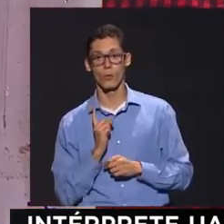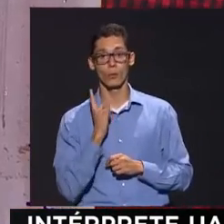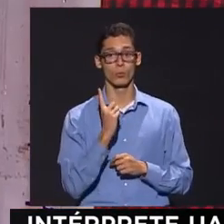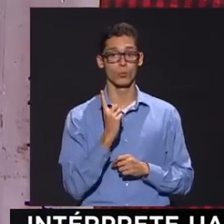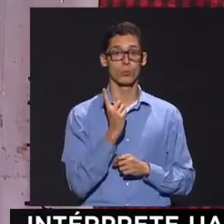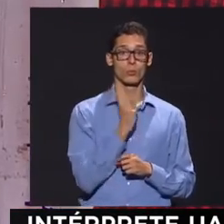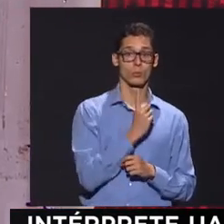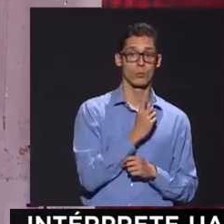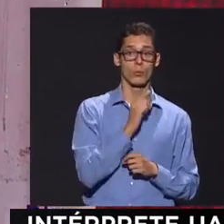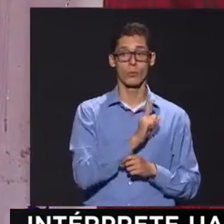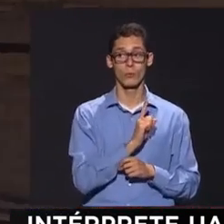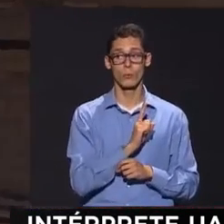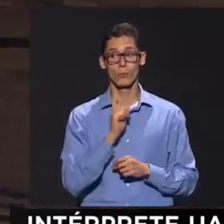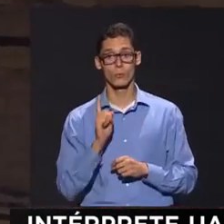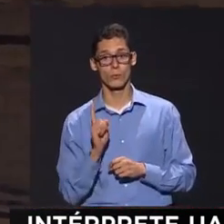y